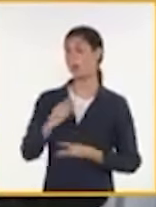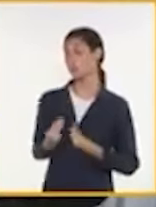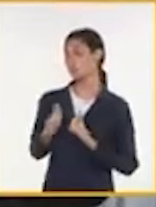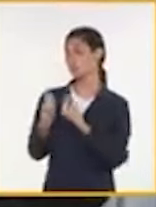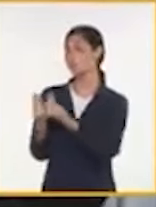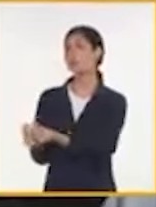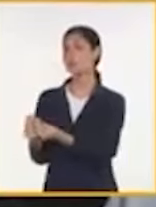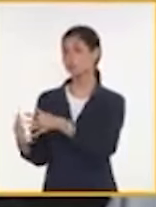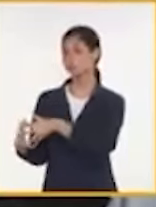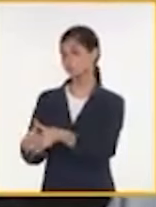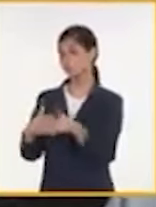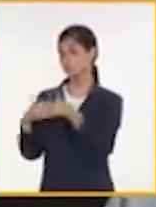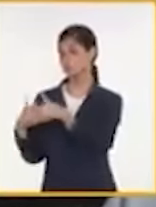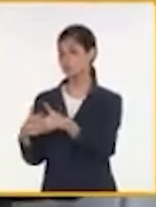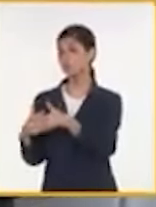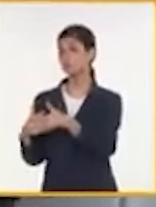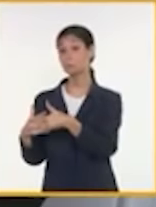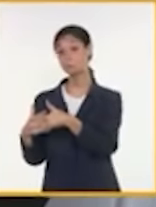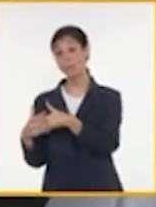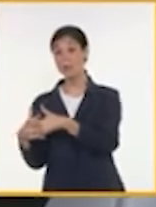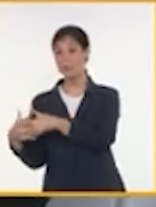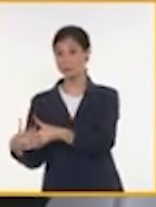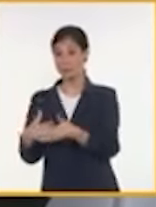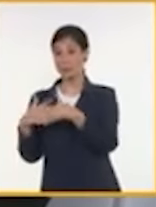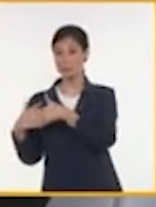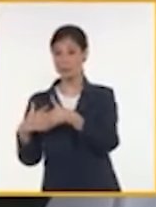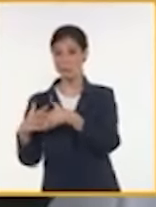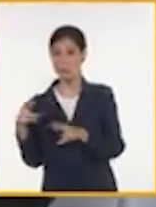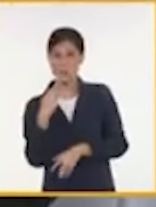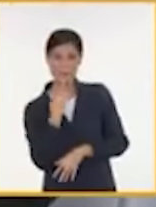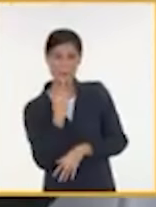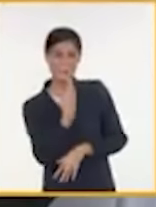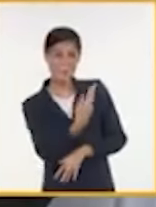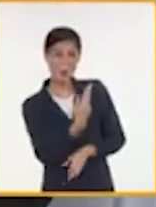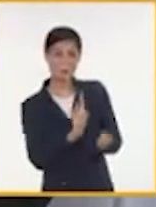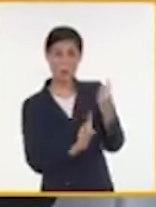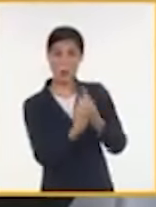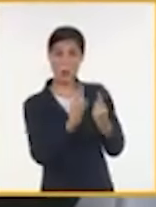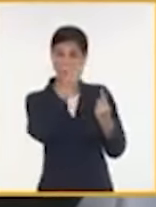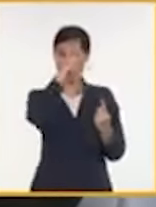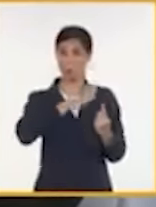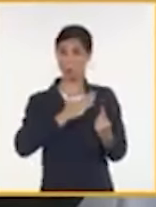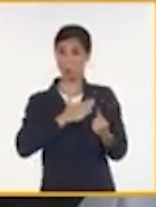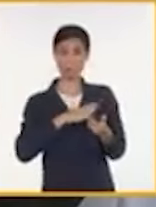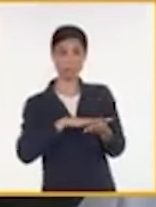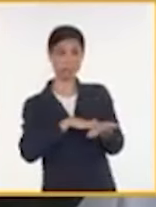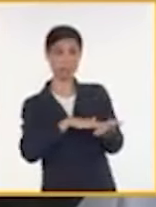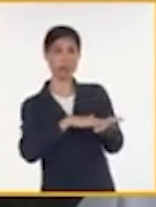de que seya tomado una medida severa contra ellos en mayo del 2019